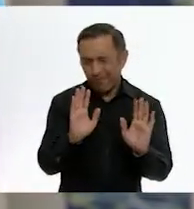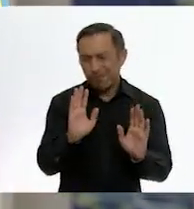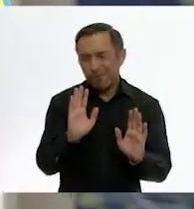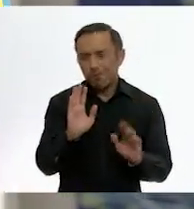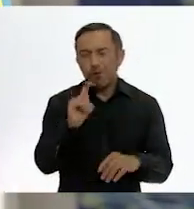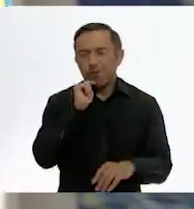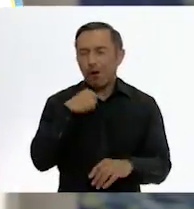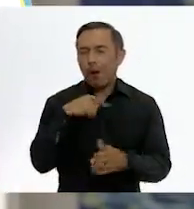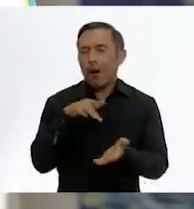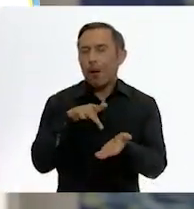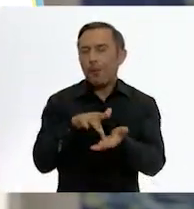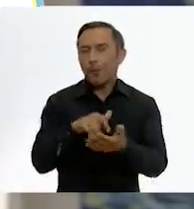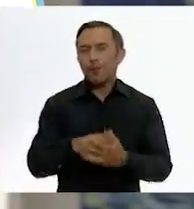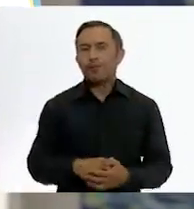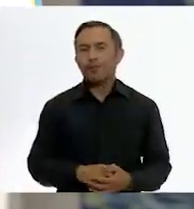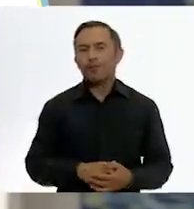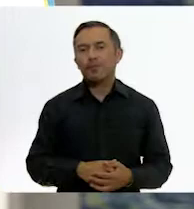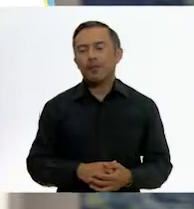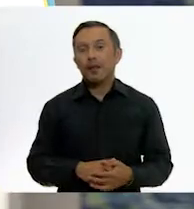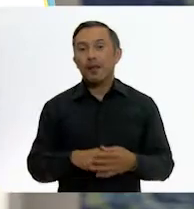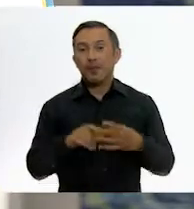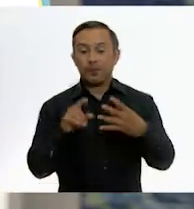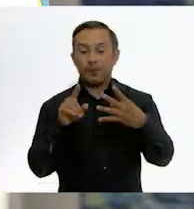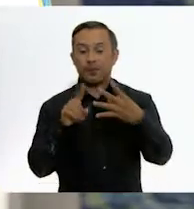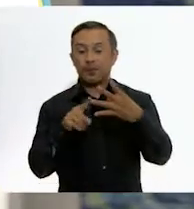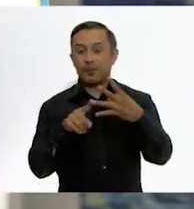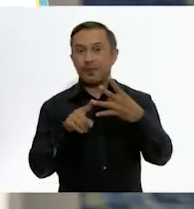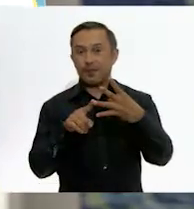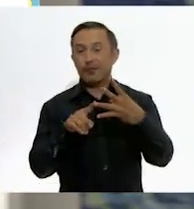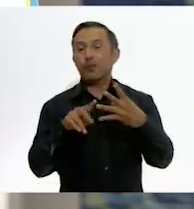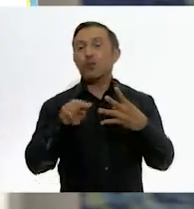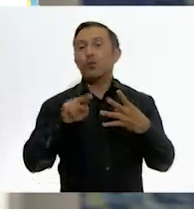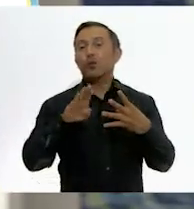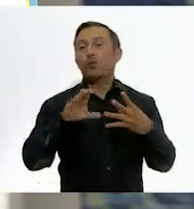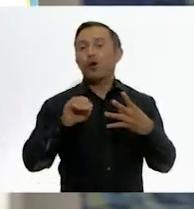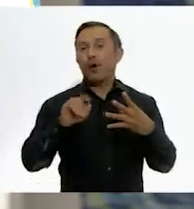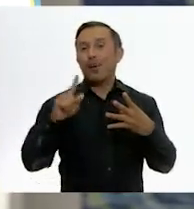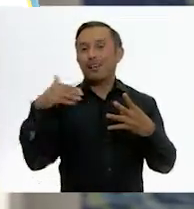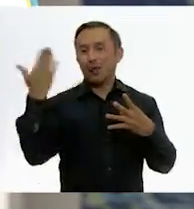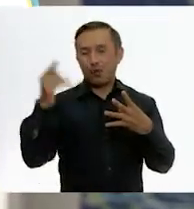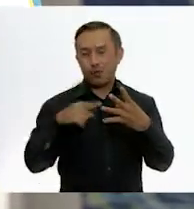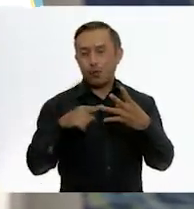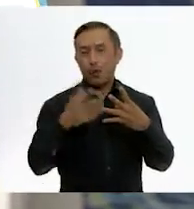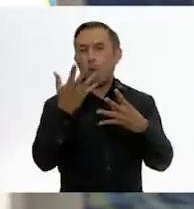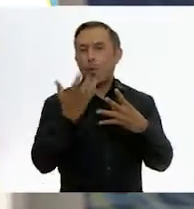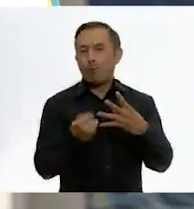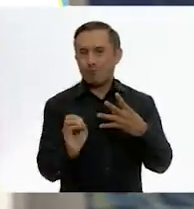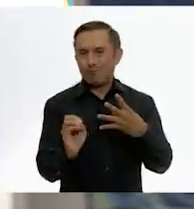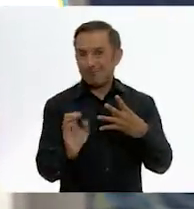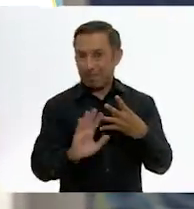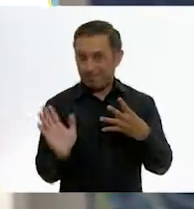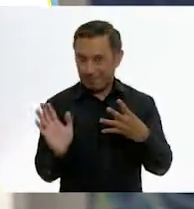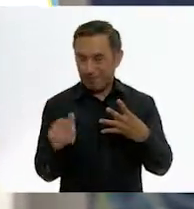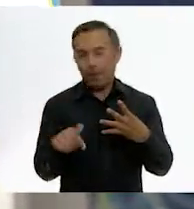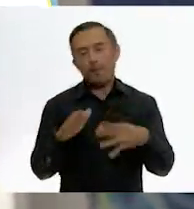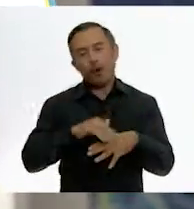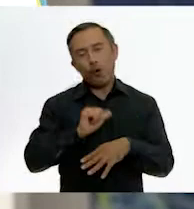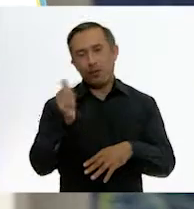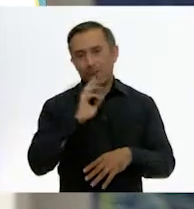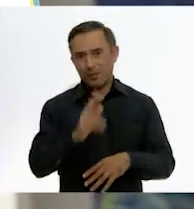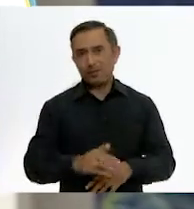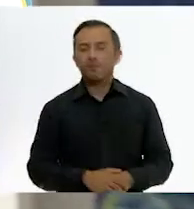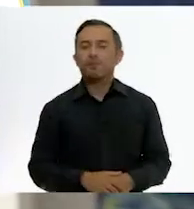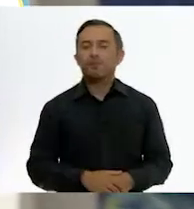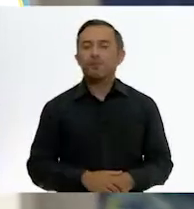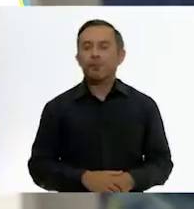en el núcleo externo listo ya vimos otro tipo de respuesta la llamamos con la pregunta